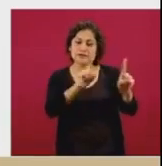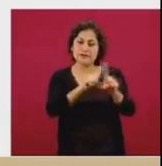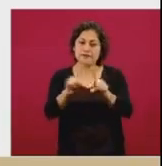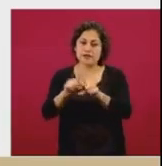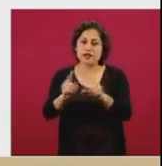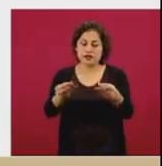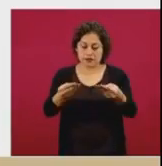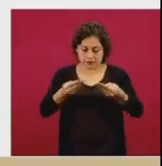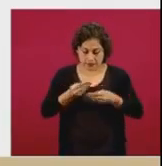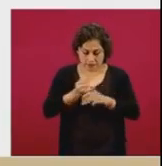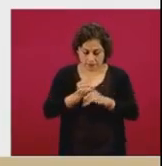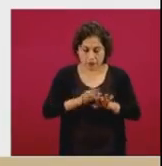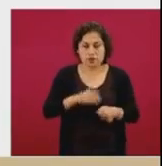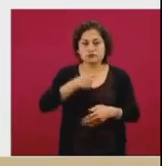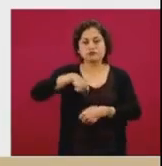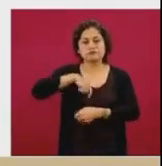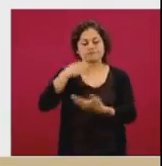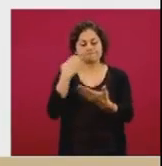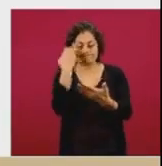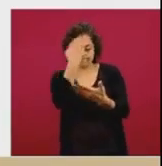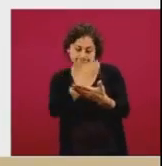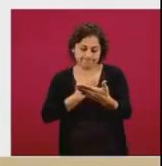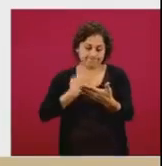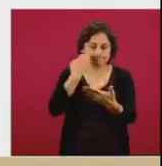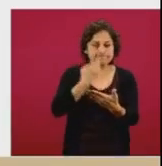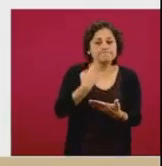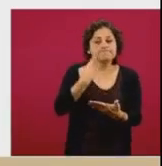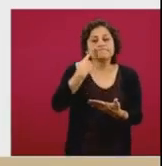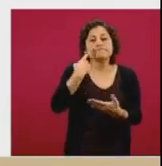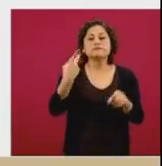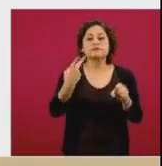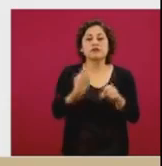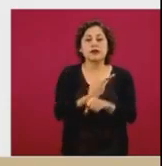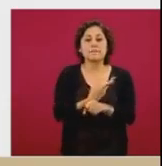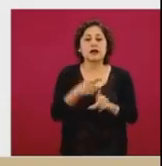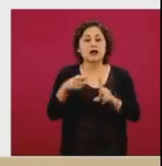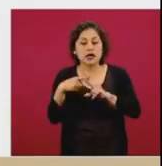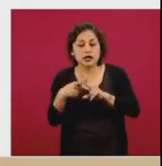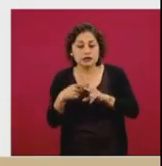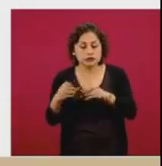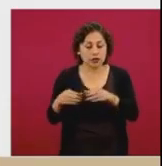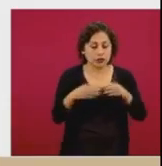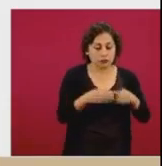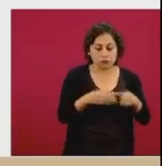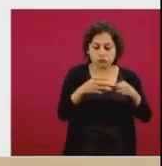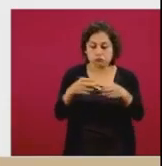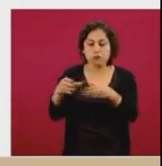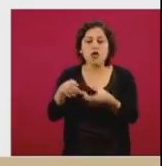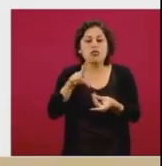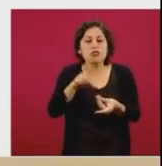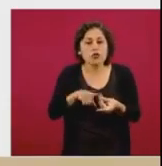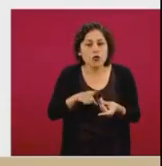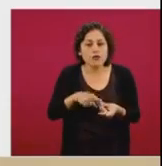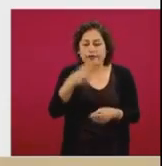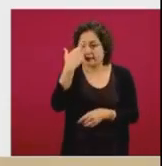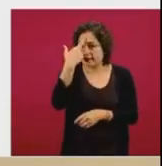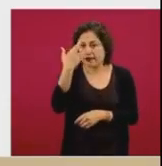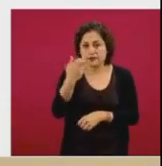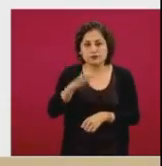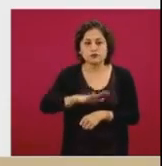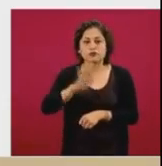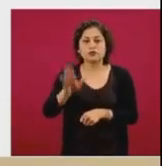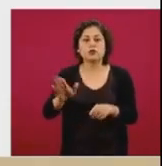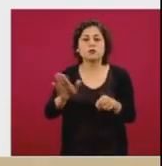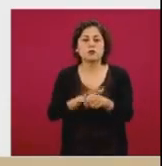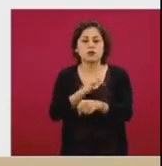si cumplen con las características clínicas y epidemiológicas para poder definirlas como confirmadas